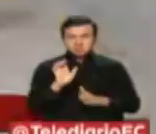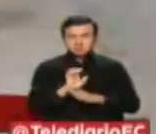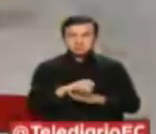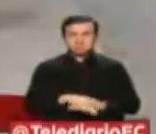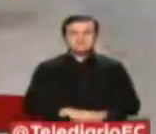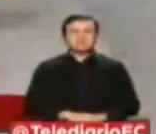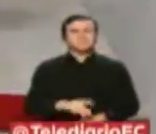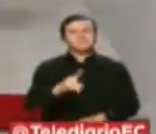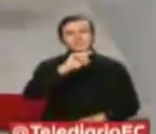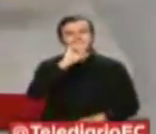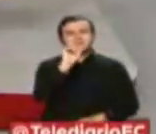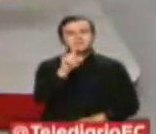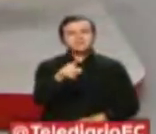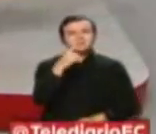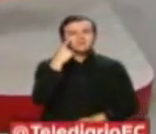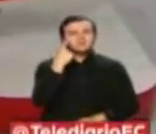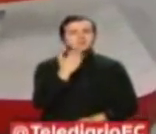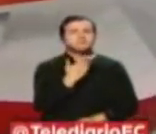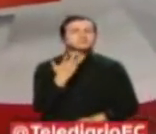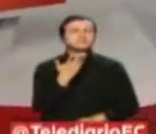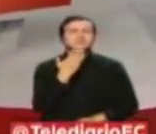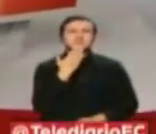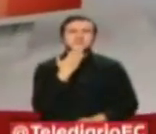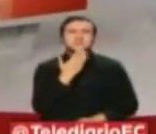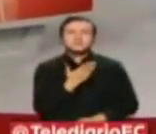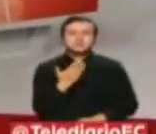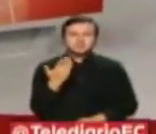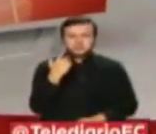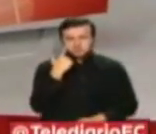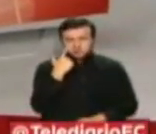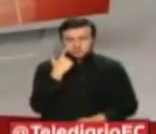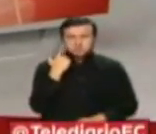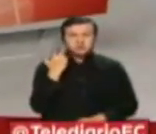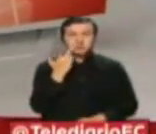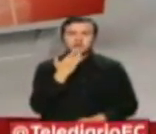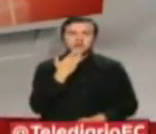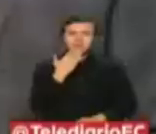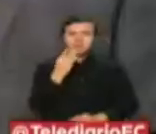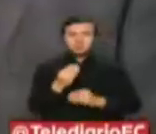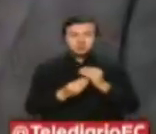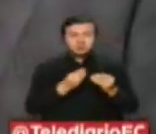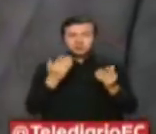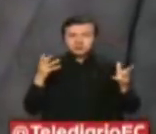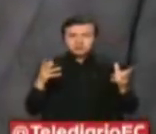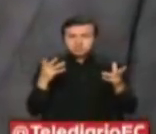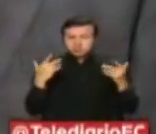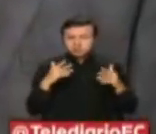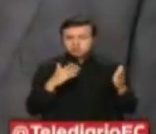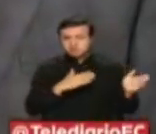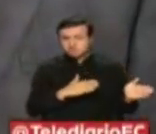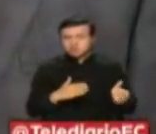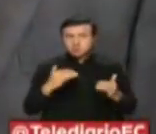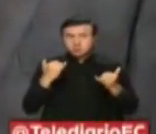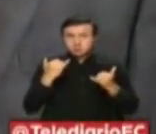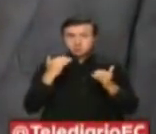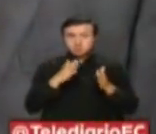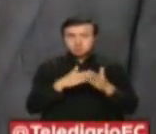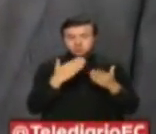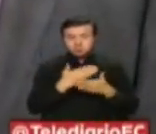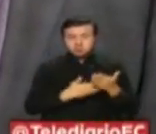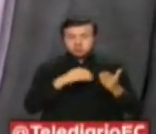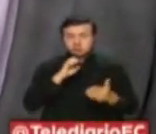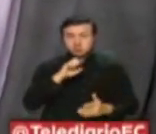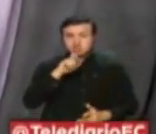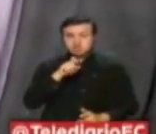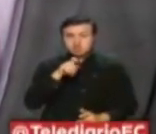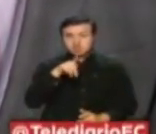se lo preguntó y cuál es el alcance que esperan ustedes de respuesta de reacción frente a ese exhorto hoy diario expreso nos